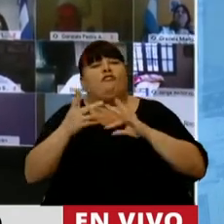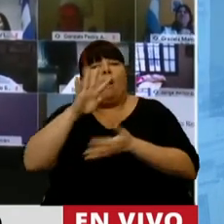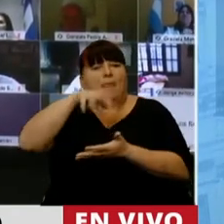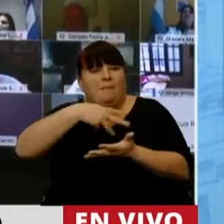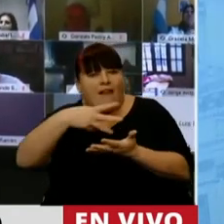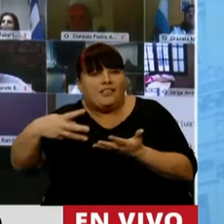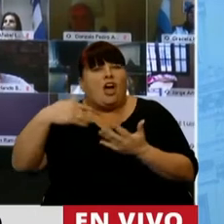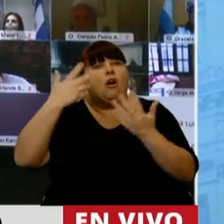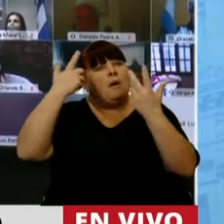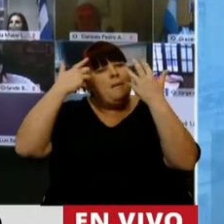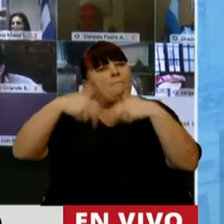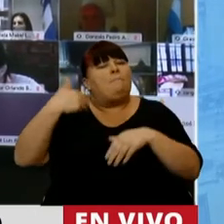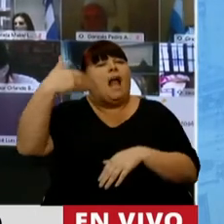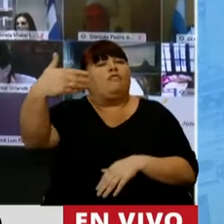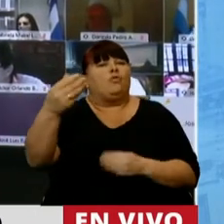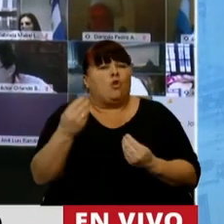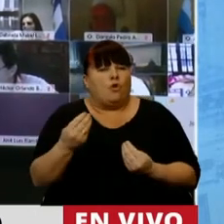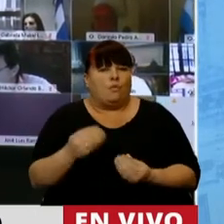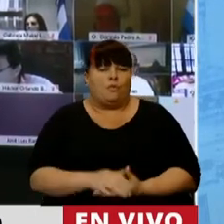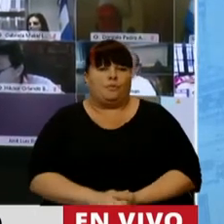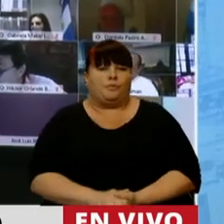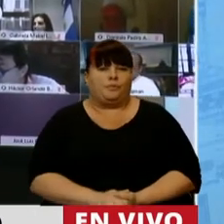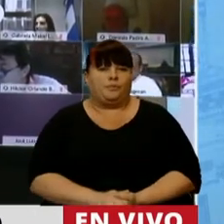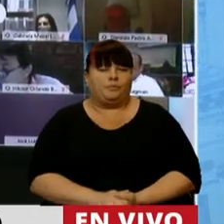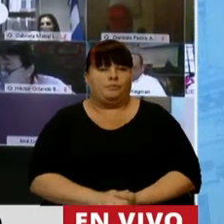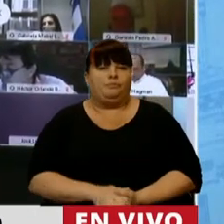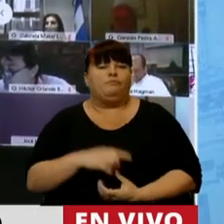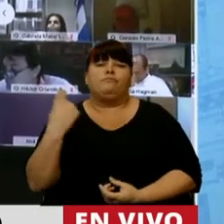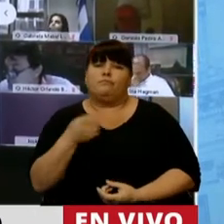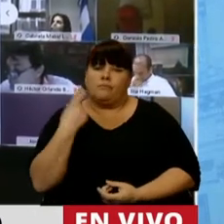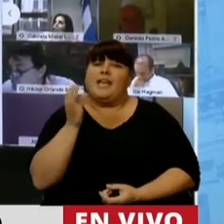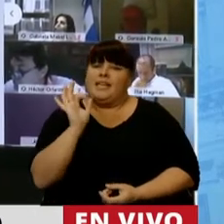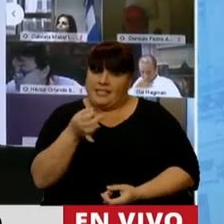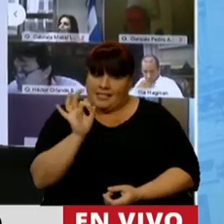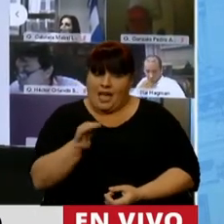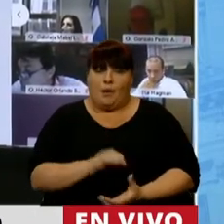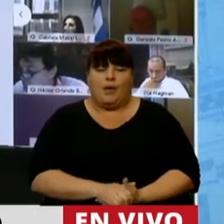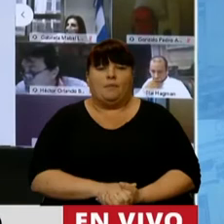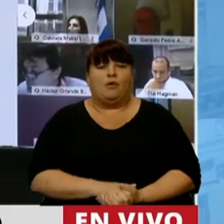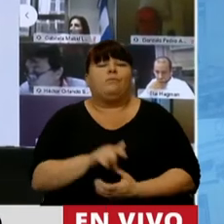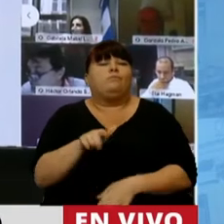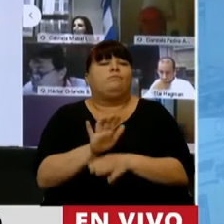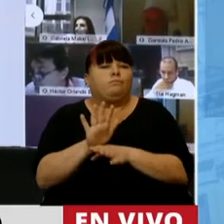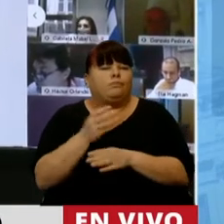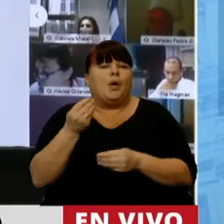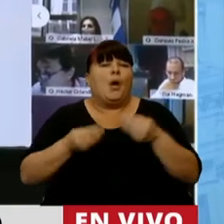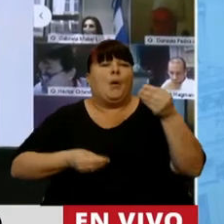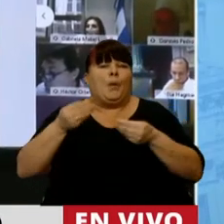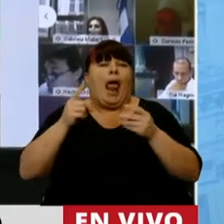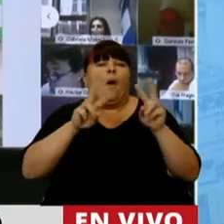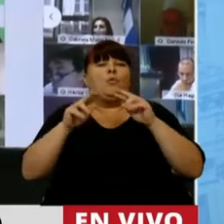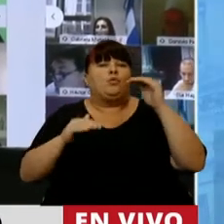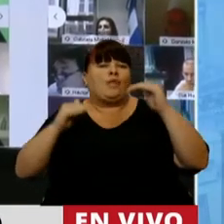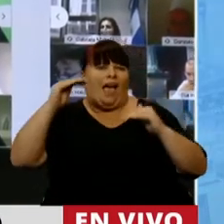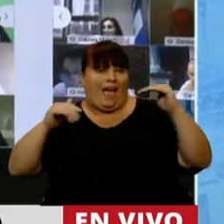planificación y proyección del mismo. Y sabemos que esto significa un balance